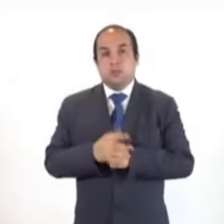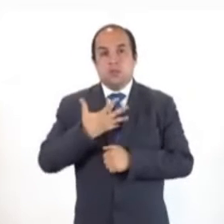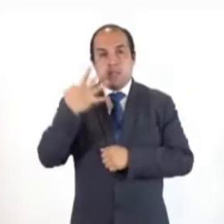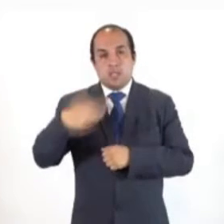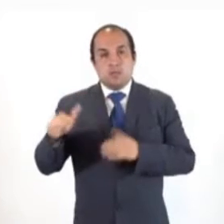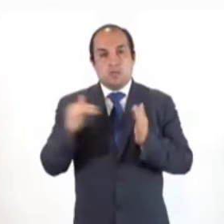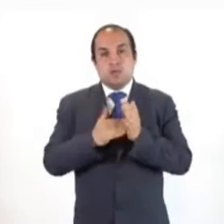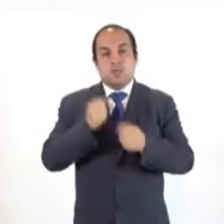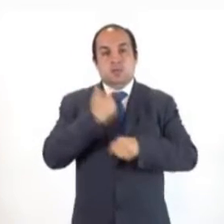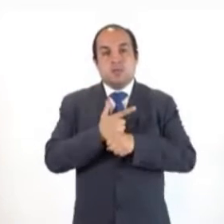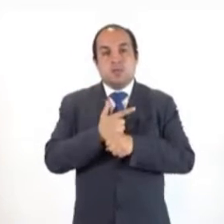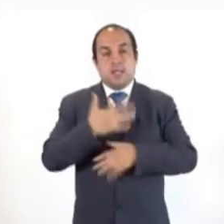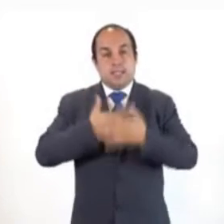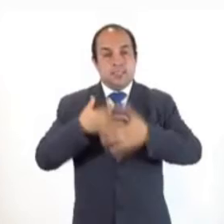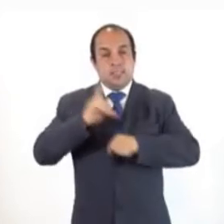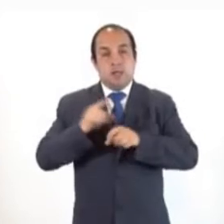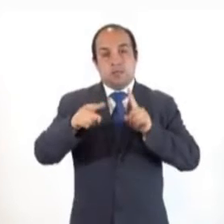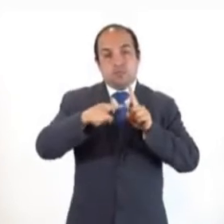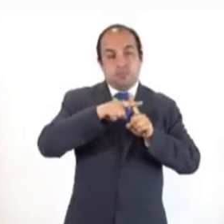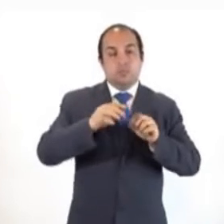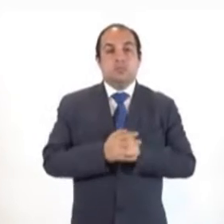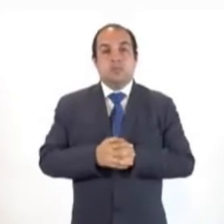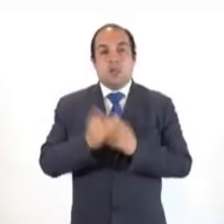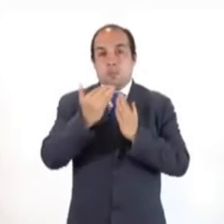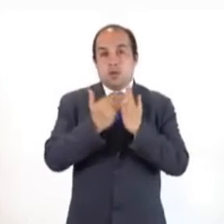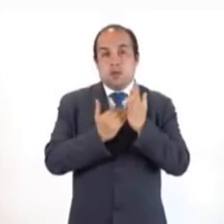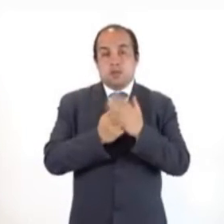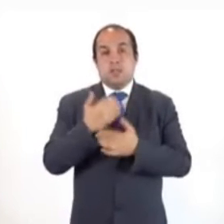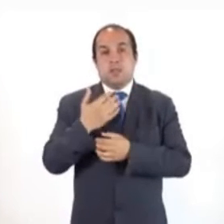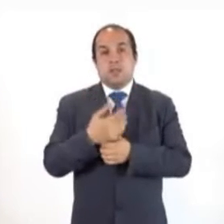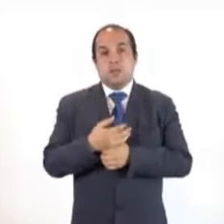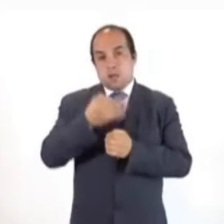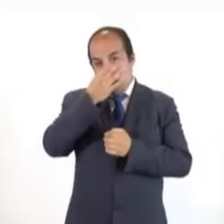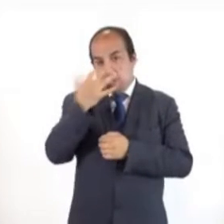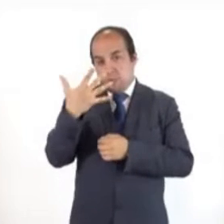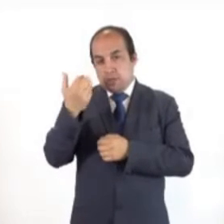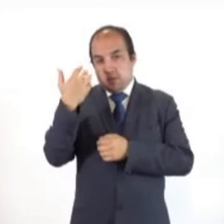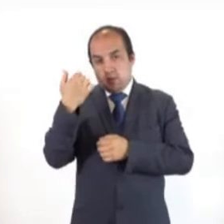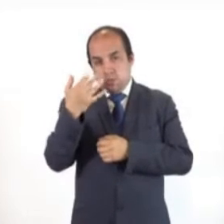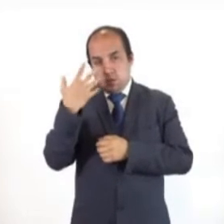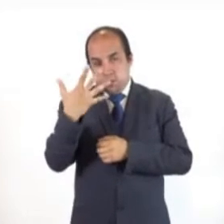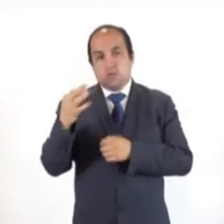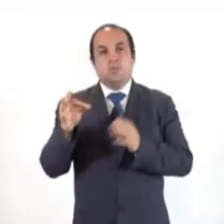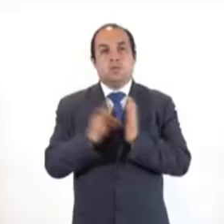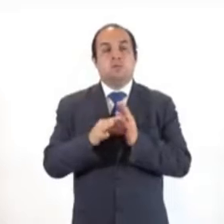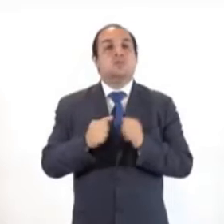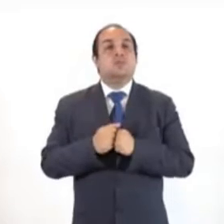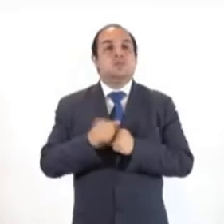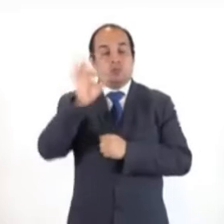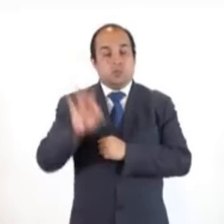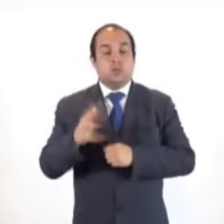personas eran identificadas en un periodo de 15 días como positivos. Hemos bajado cerca de 55% y estamos hoy en 4.635